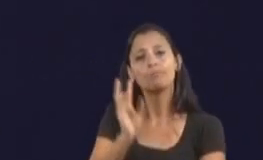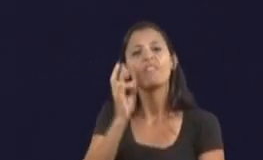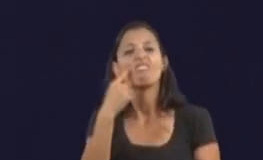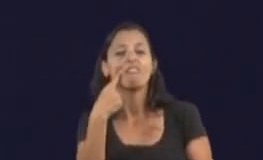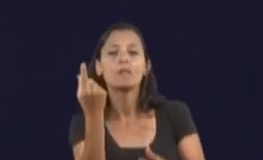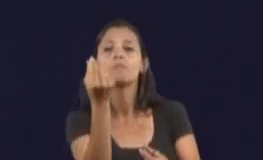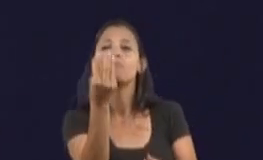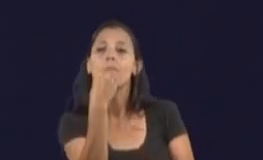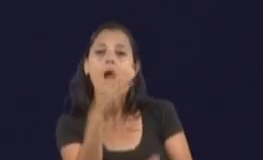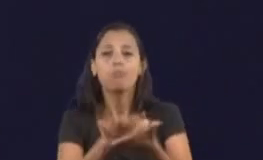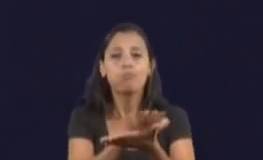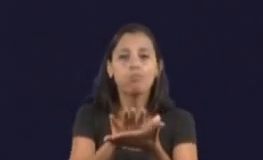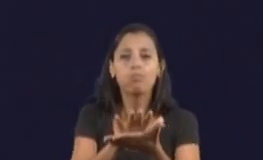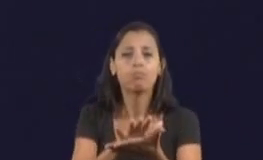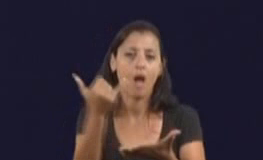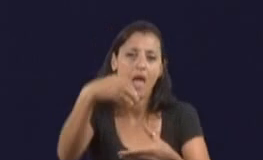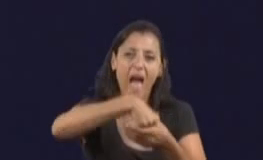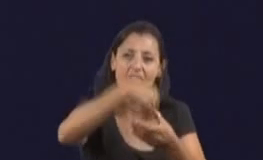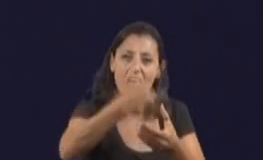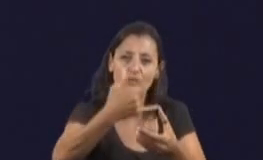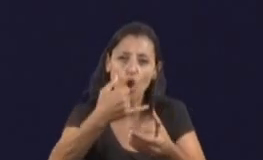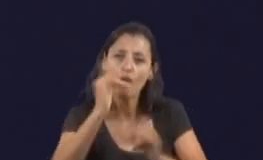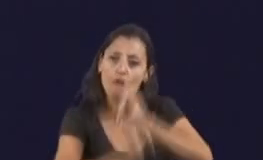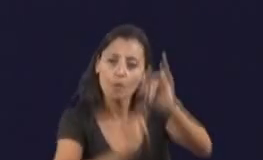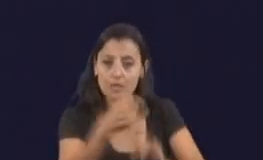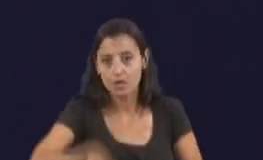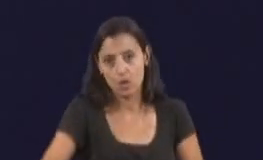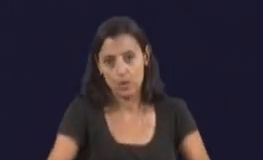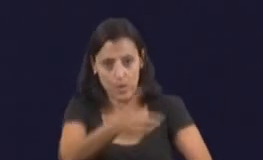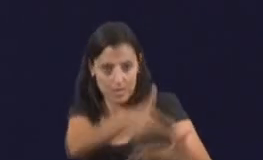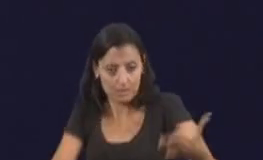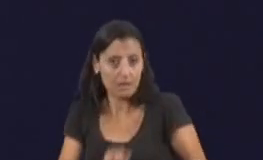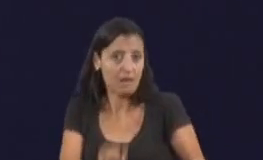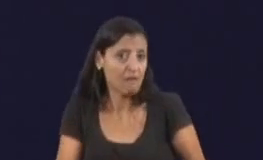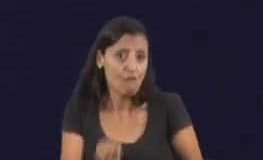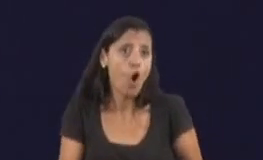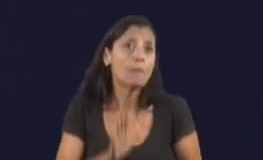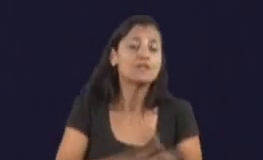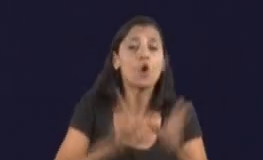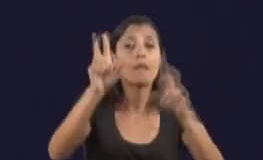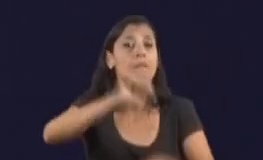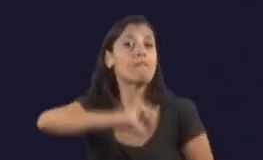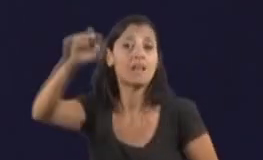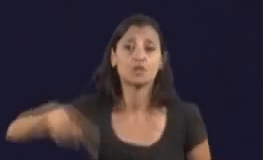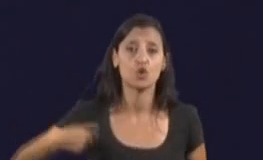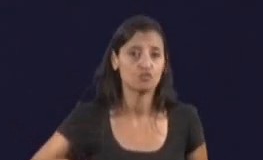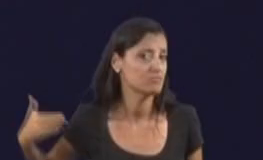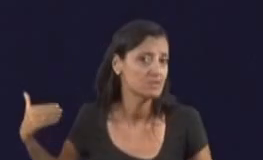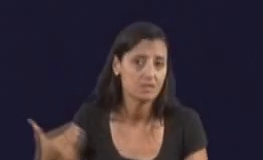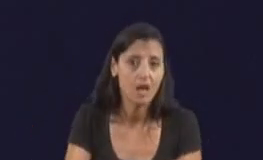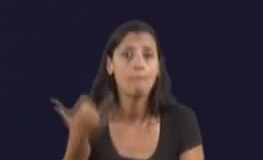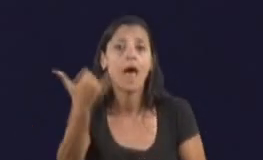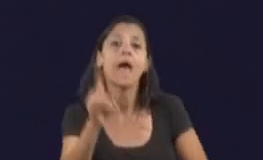del informe, que no es de ahora, digamos, ¿no? Siempre fue así, el informe de inflación, tenés